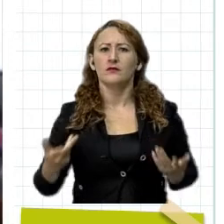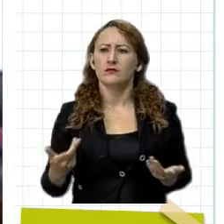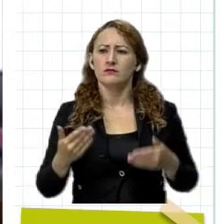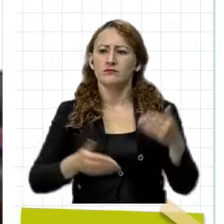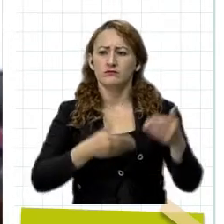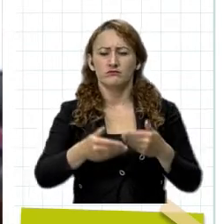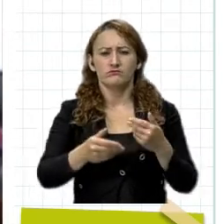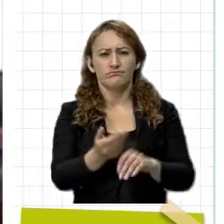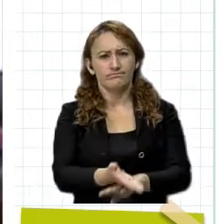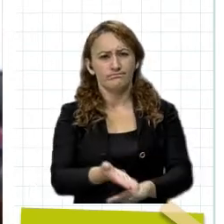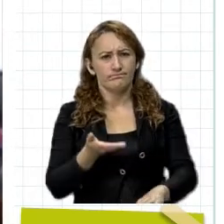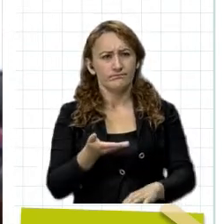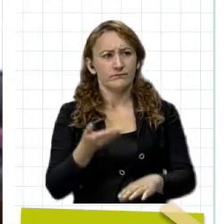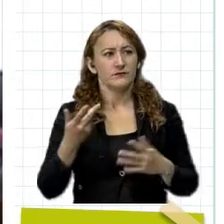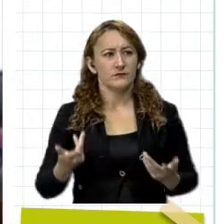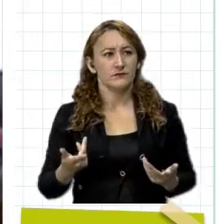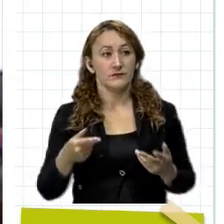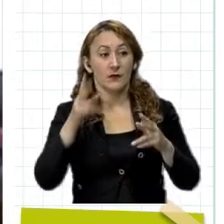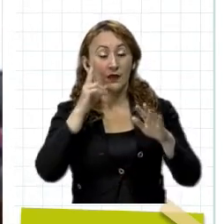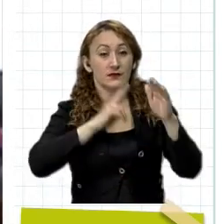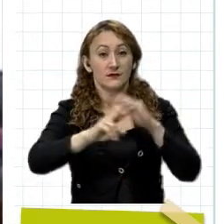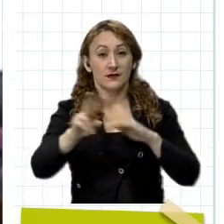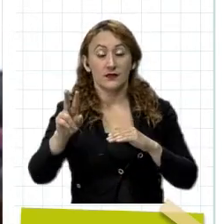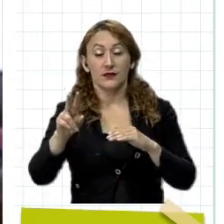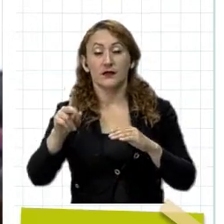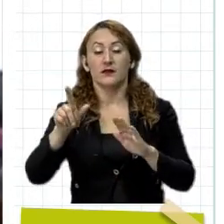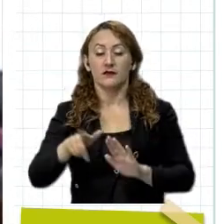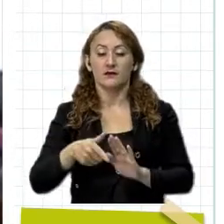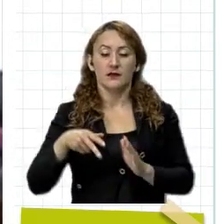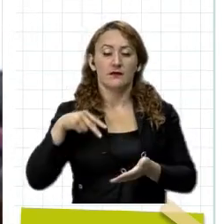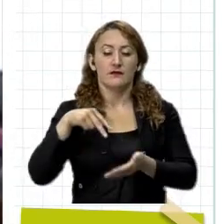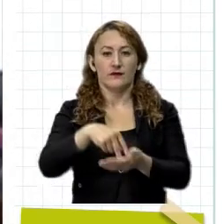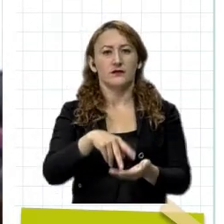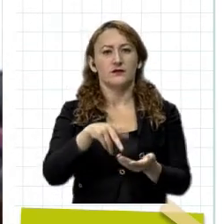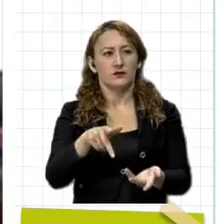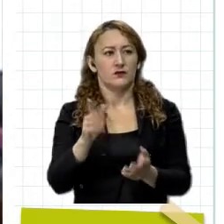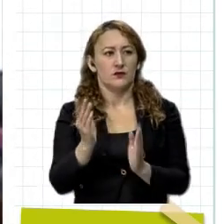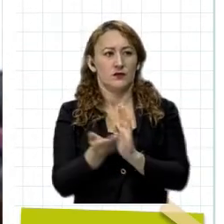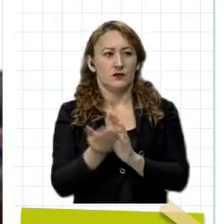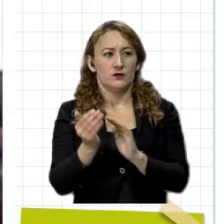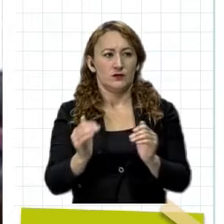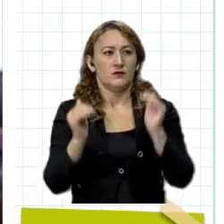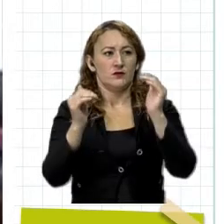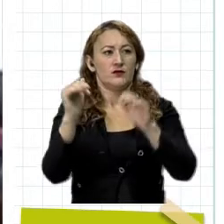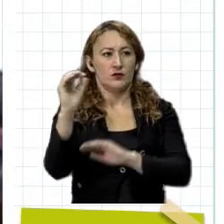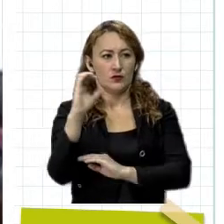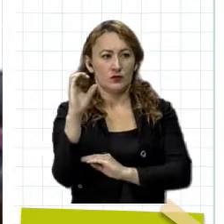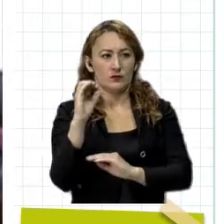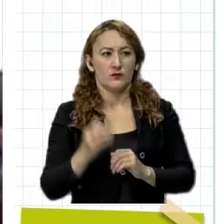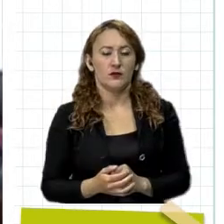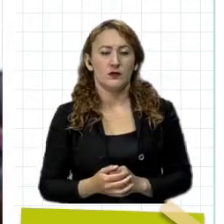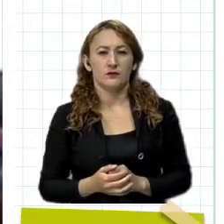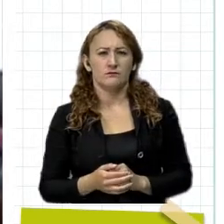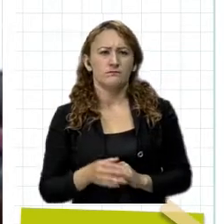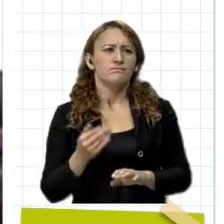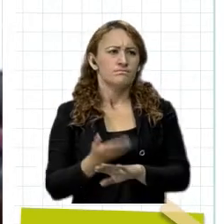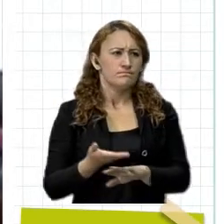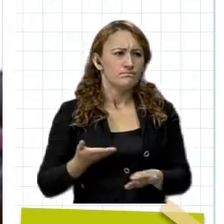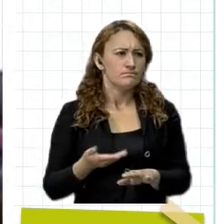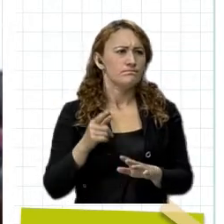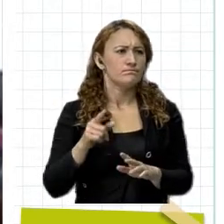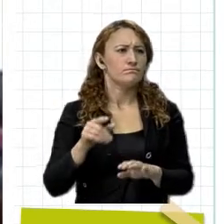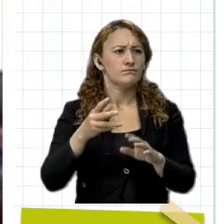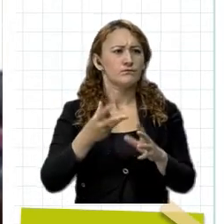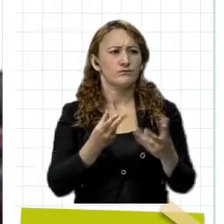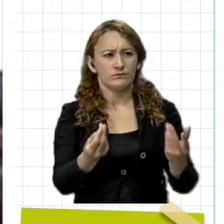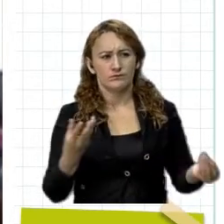las exigencias de visibilidad y dignificación en la educación superior en Colombia que reclaman los pueblos indígenas